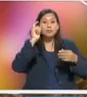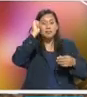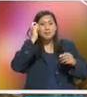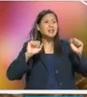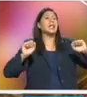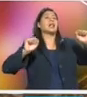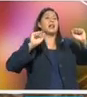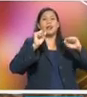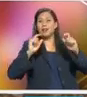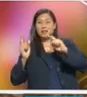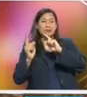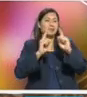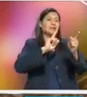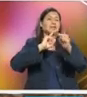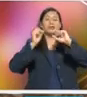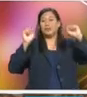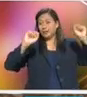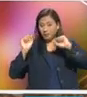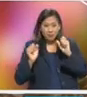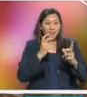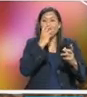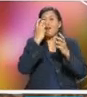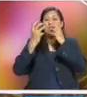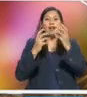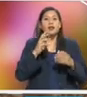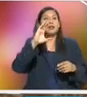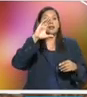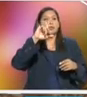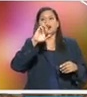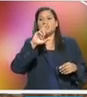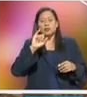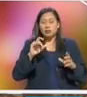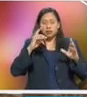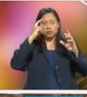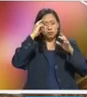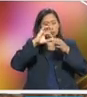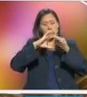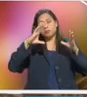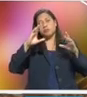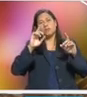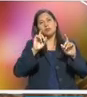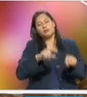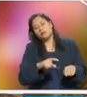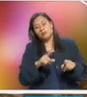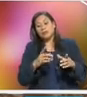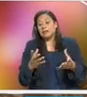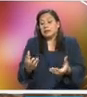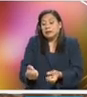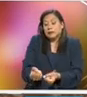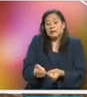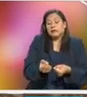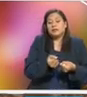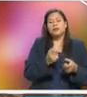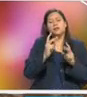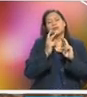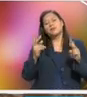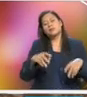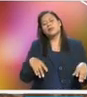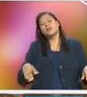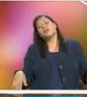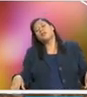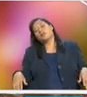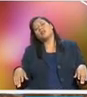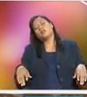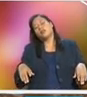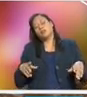sirvientes corrían de un lado para otro. Doña Clarisa perdió el conocimiento y tuvo que ser rescatada por unos vecinos, quienes